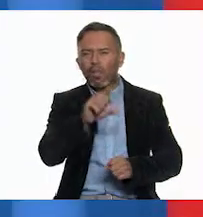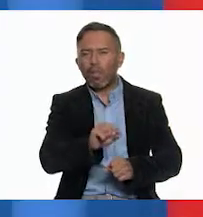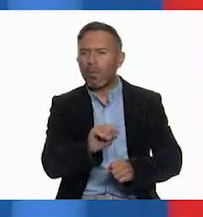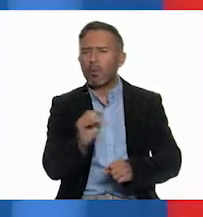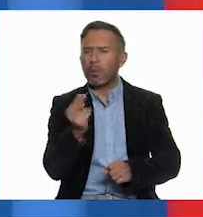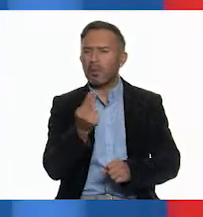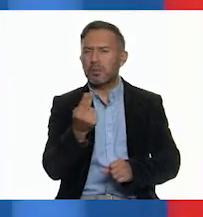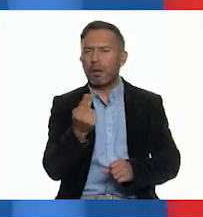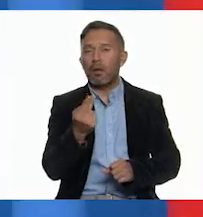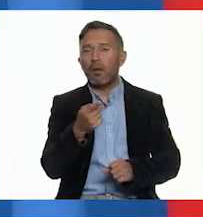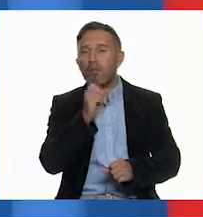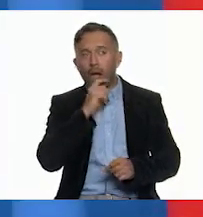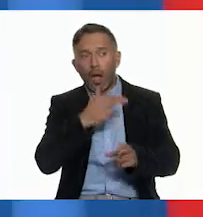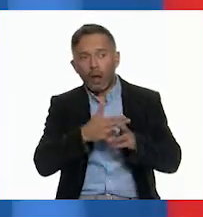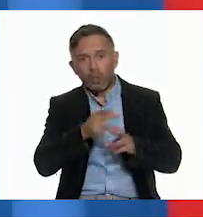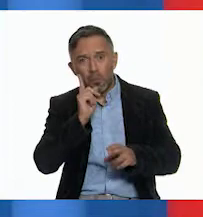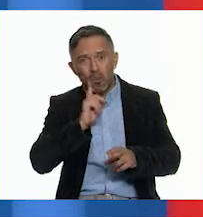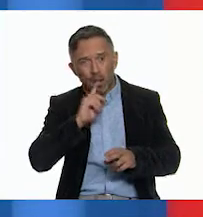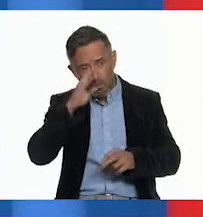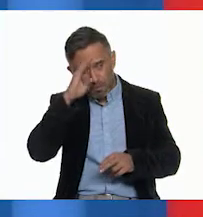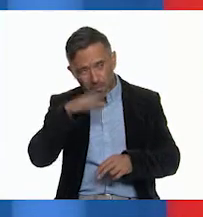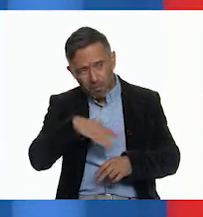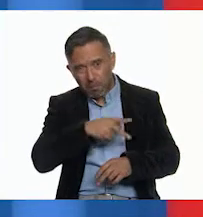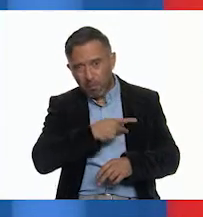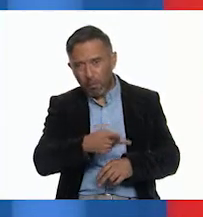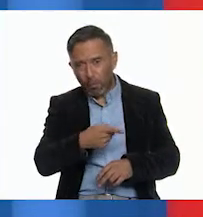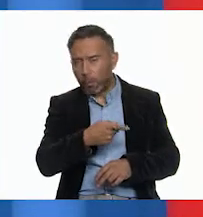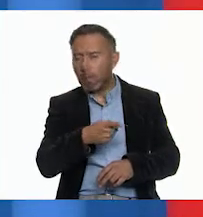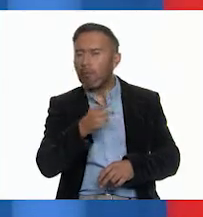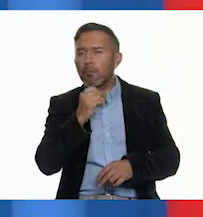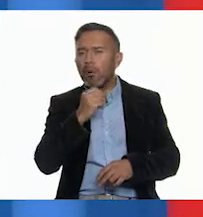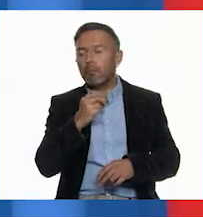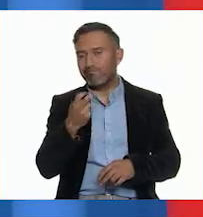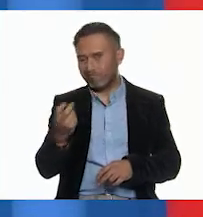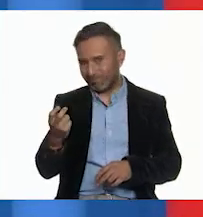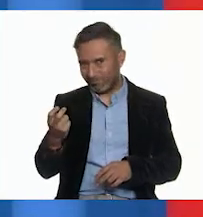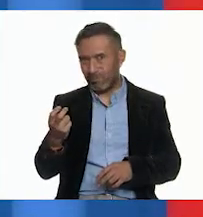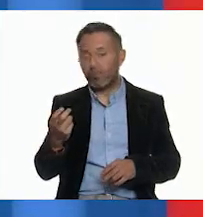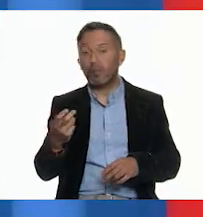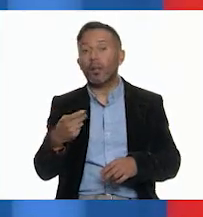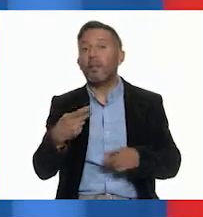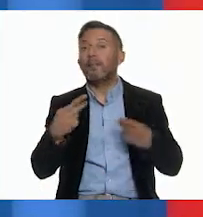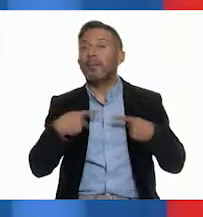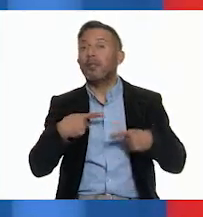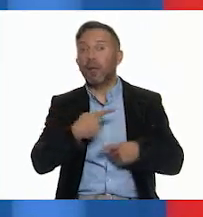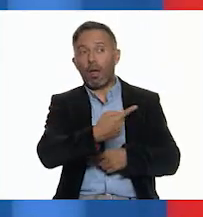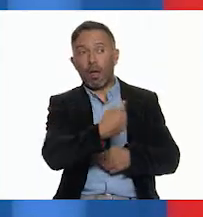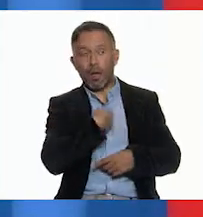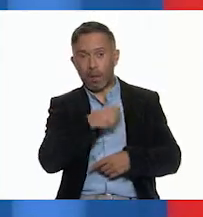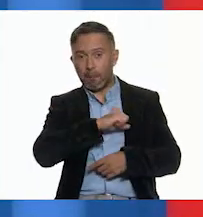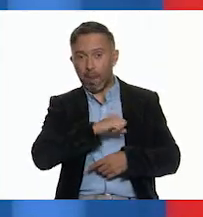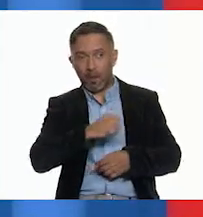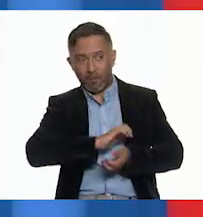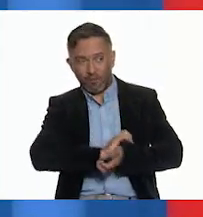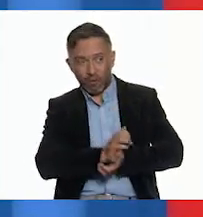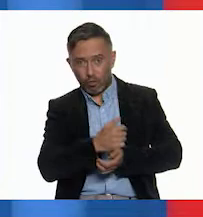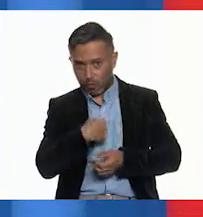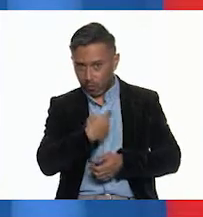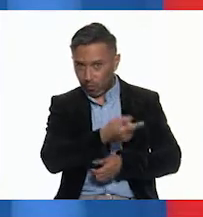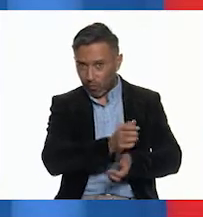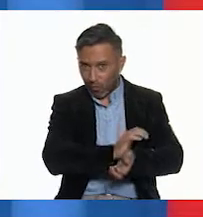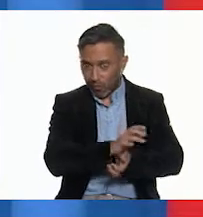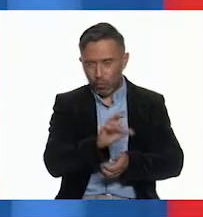Eso me encanta, maestra, porque demuestra que no tenemos que ser malos ni siquiera con las personas que son malas con nosotros. Y es que yo creo